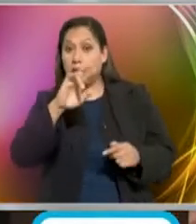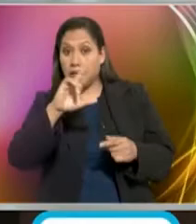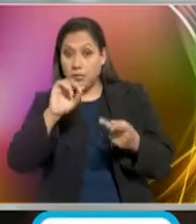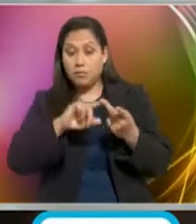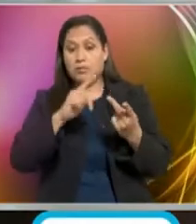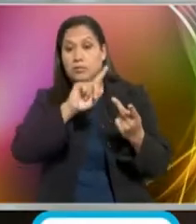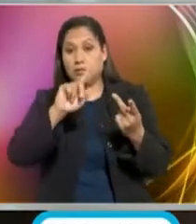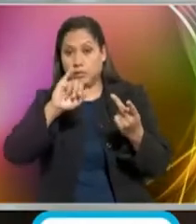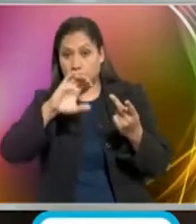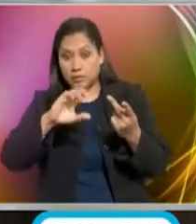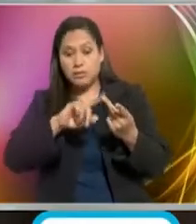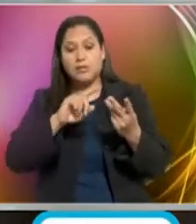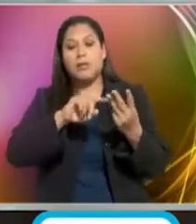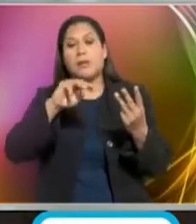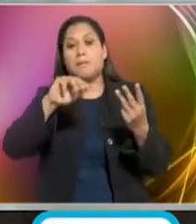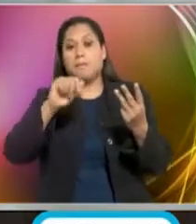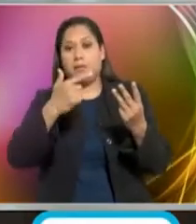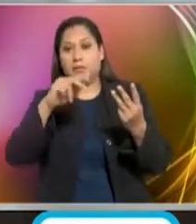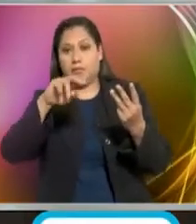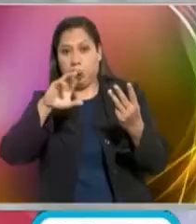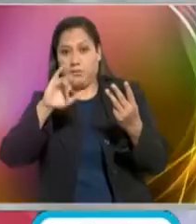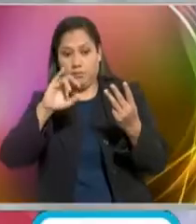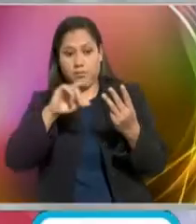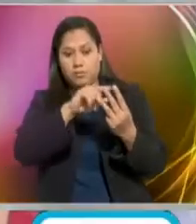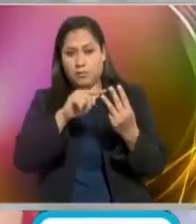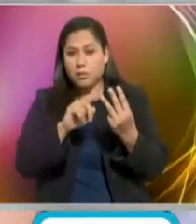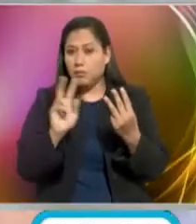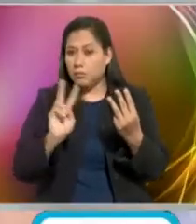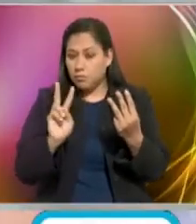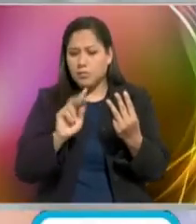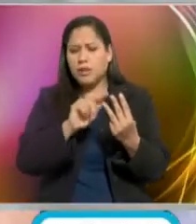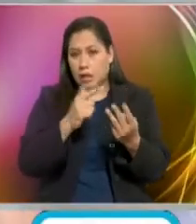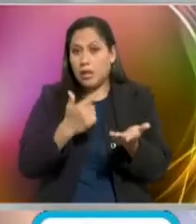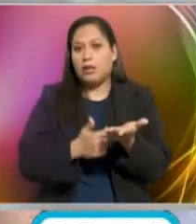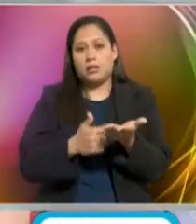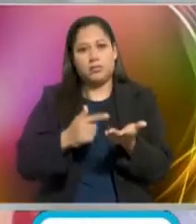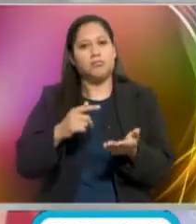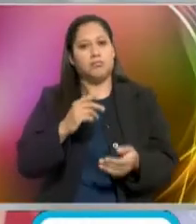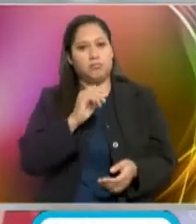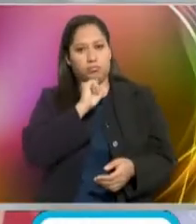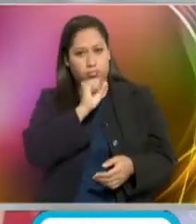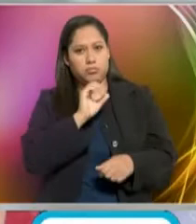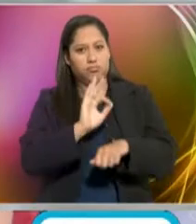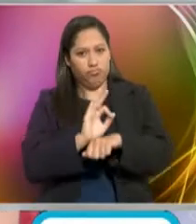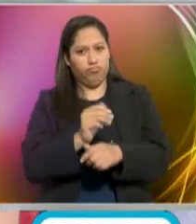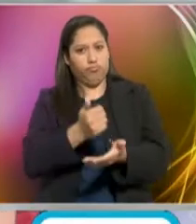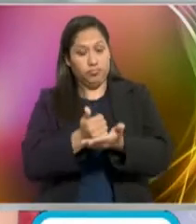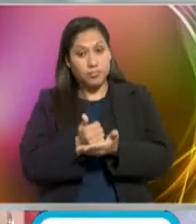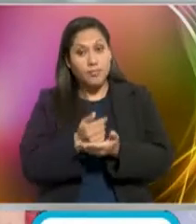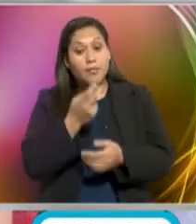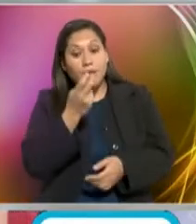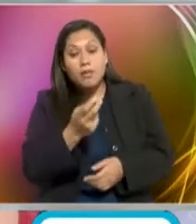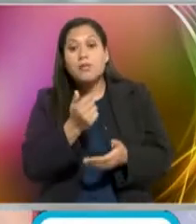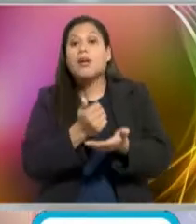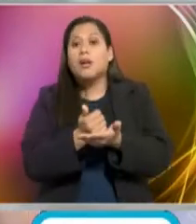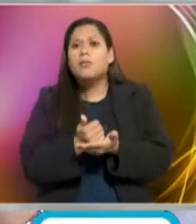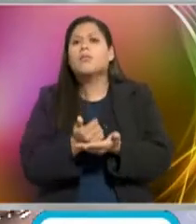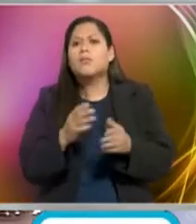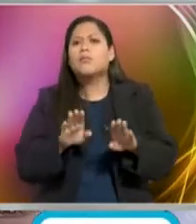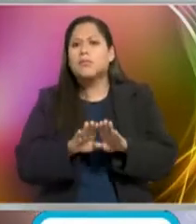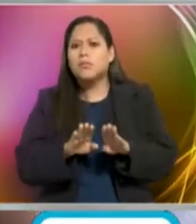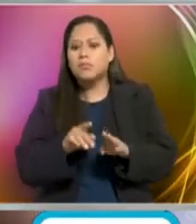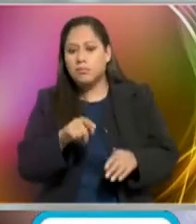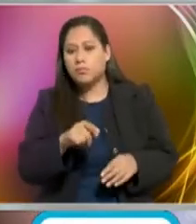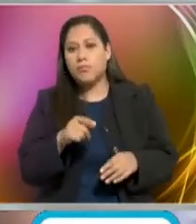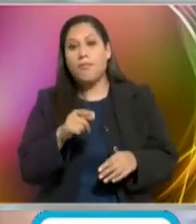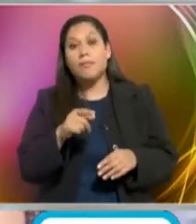zinc, magnesio, tienen muchas proteínas vegetales, tienen muchas grasas buenas. El que tenga muchas grasas buenas va a ayudar a eliminar, bueno, no